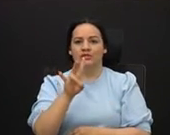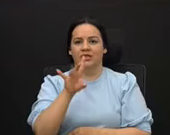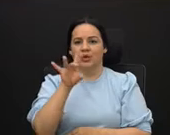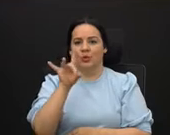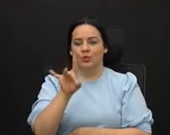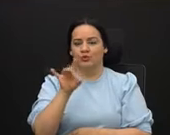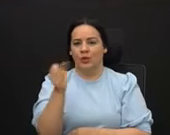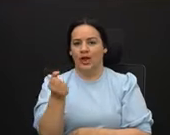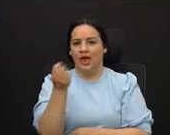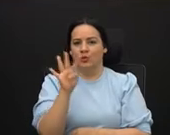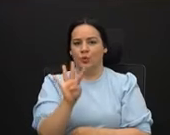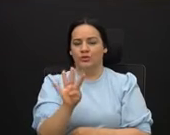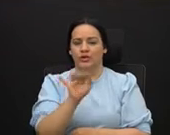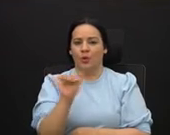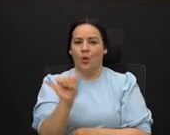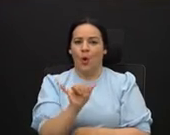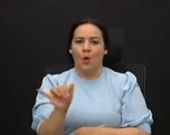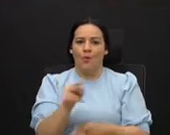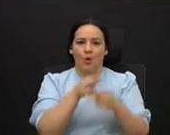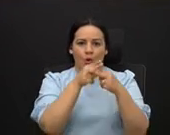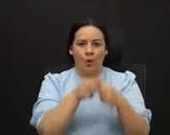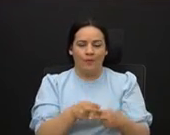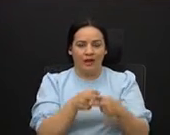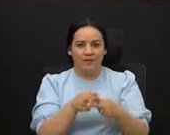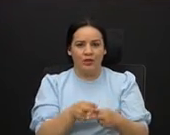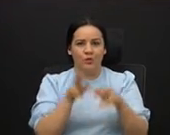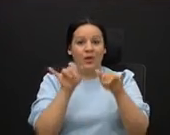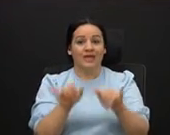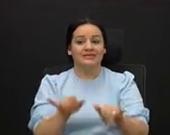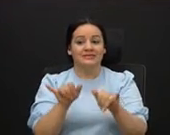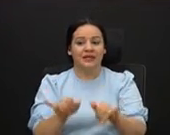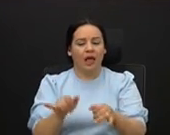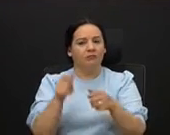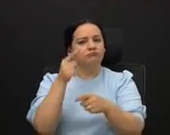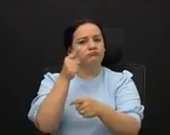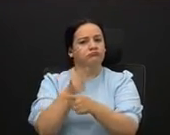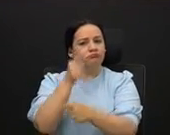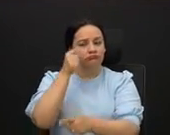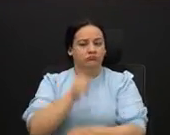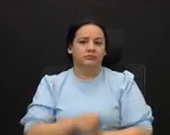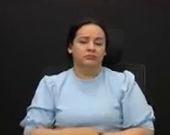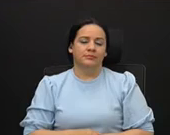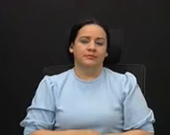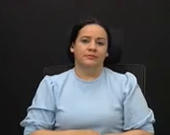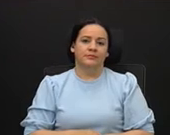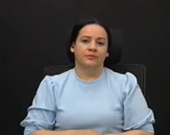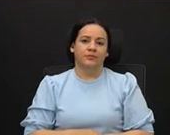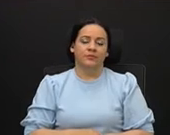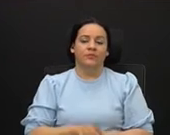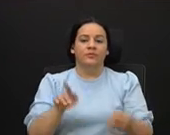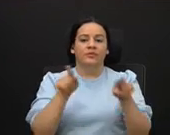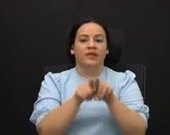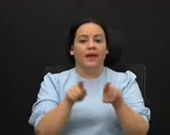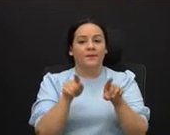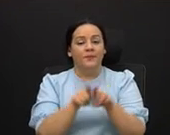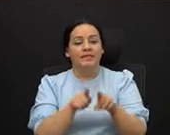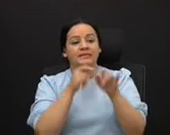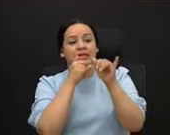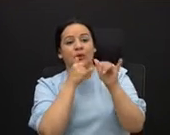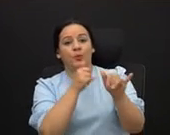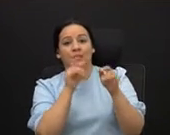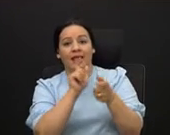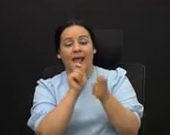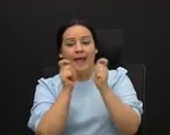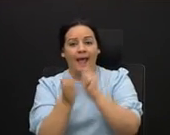087814 como un nombramiento que está al lugar. También se denuncian cambios en